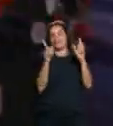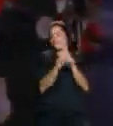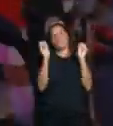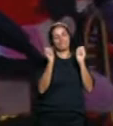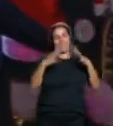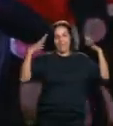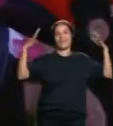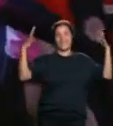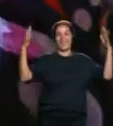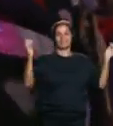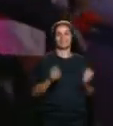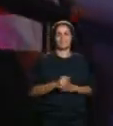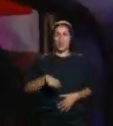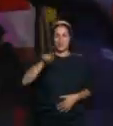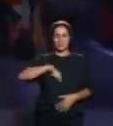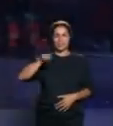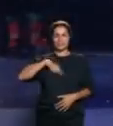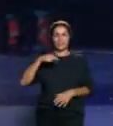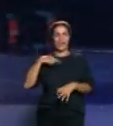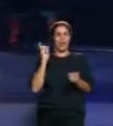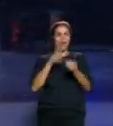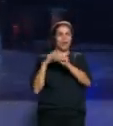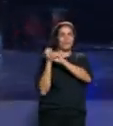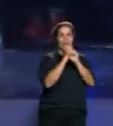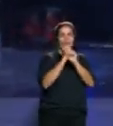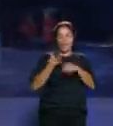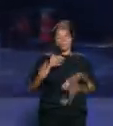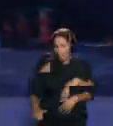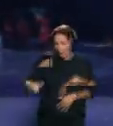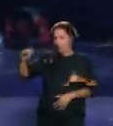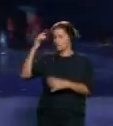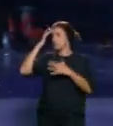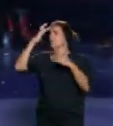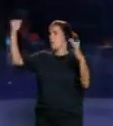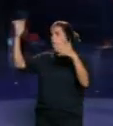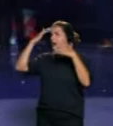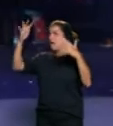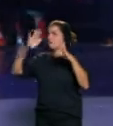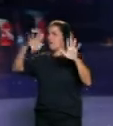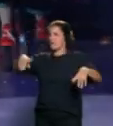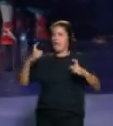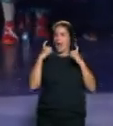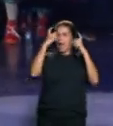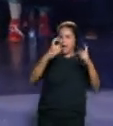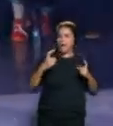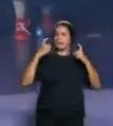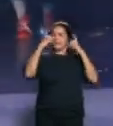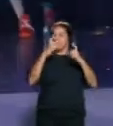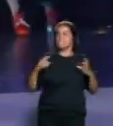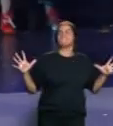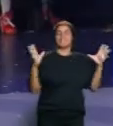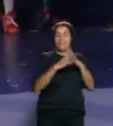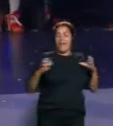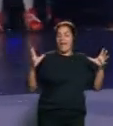regalas. Y sentirme murguero siempre fue un sueño, con mucho sacrificio y en mucho empeño. Oh,